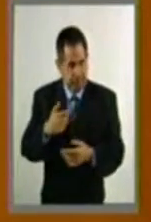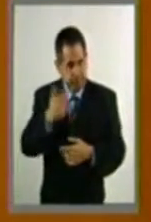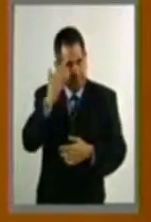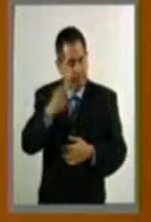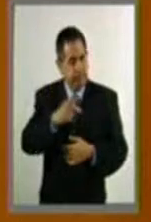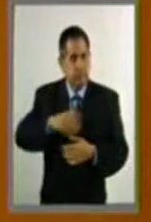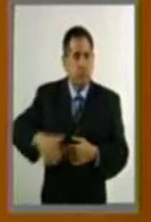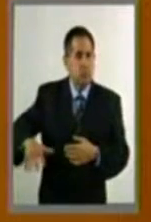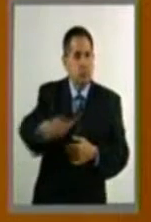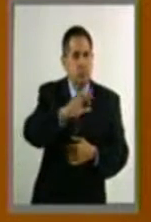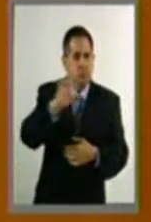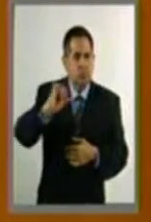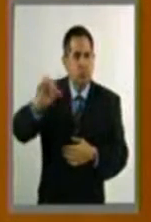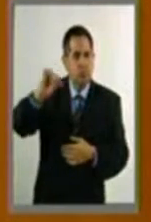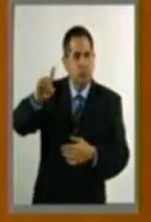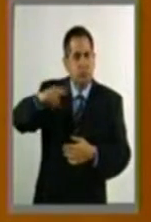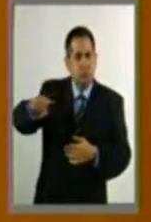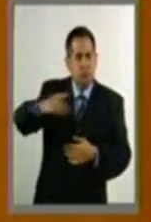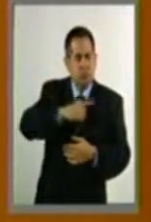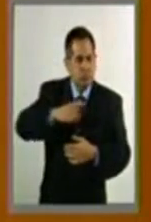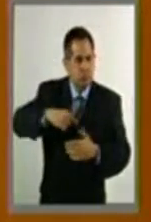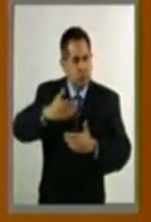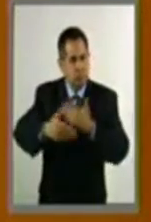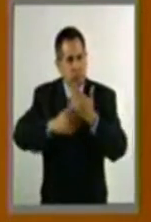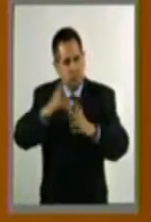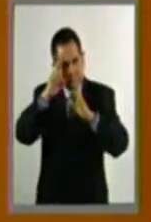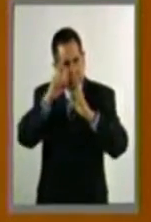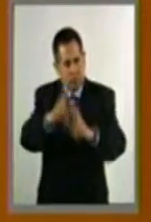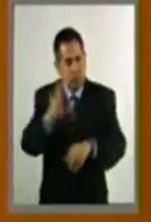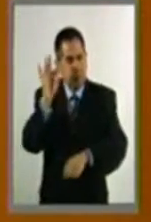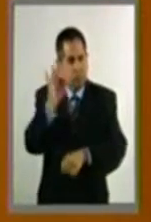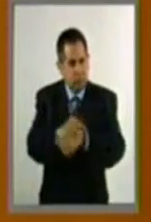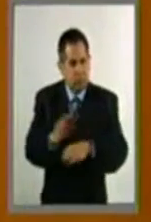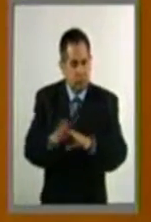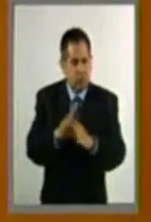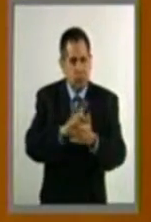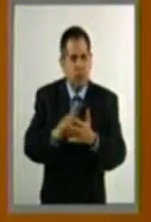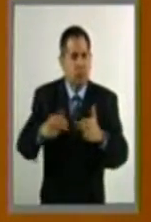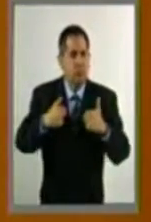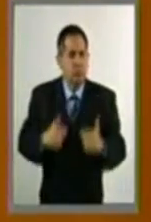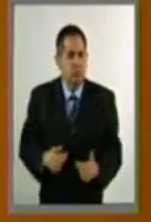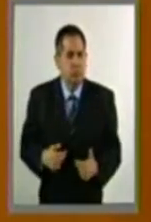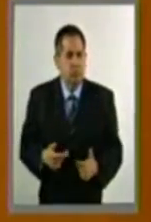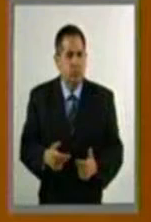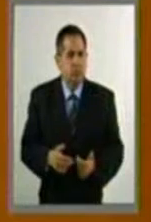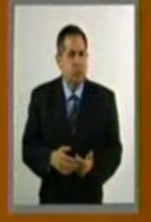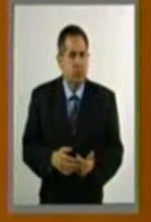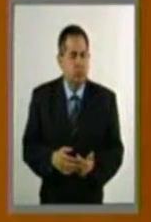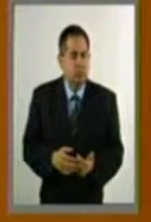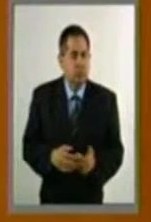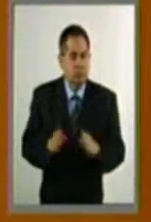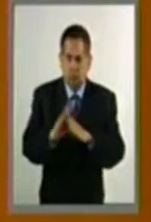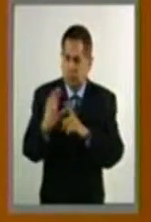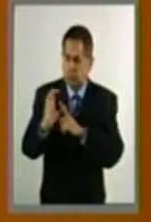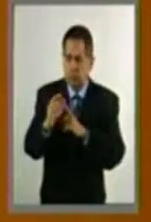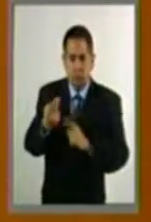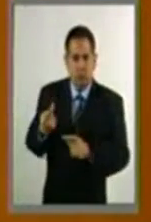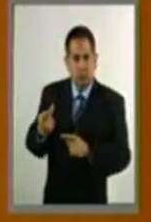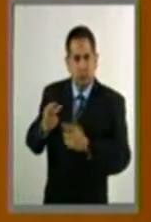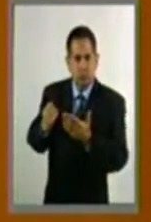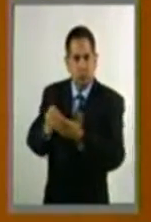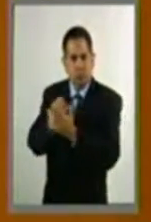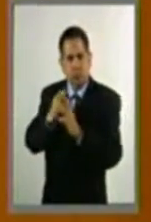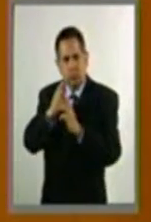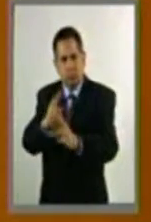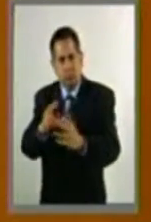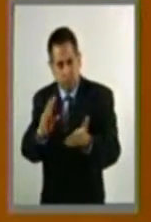toda autoridad promueva, respete, proteja y garantice los derechos humanos, las comisiones dictaminadoras